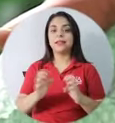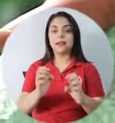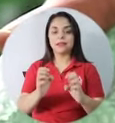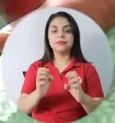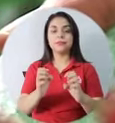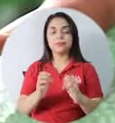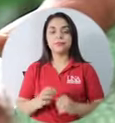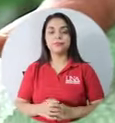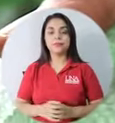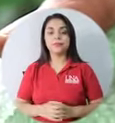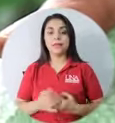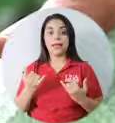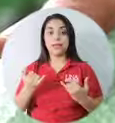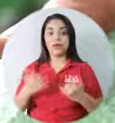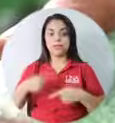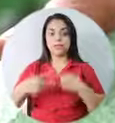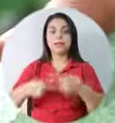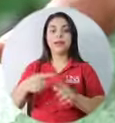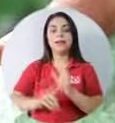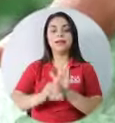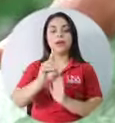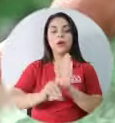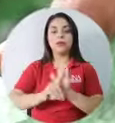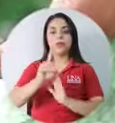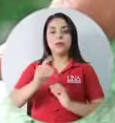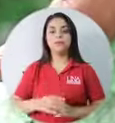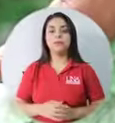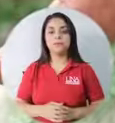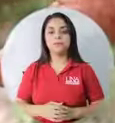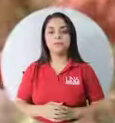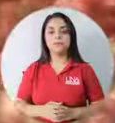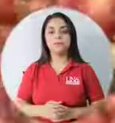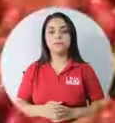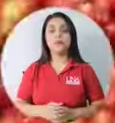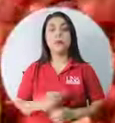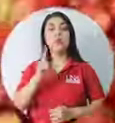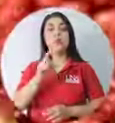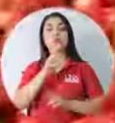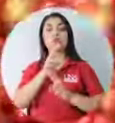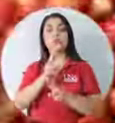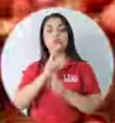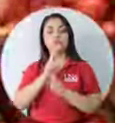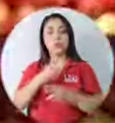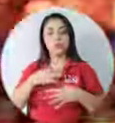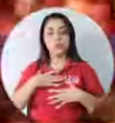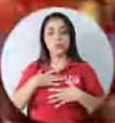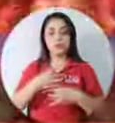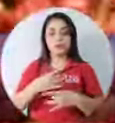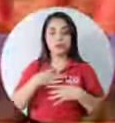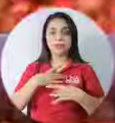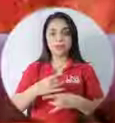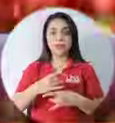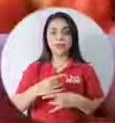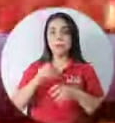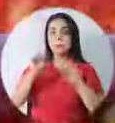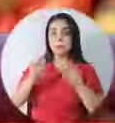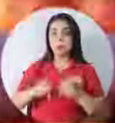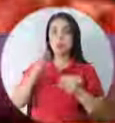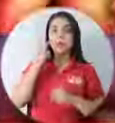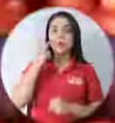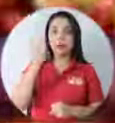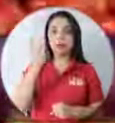estrategias que están desarrollando. Ahora, un resultado interesante que